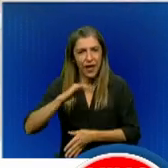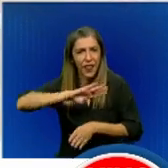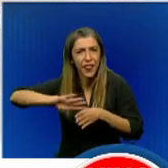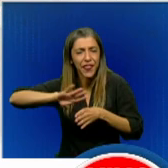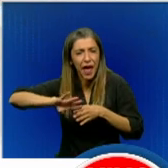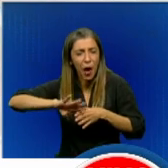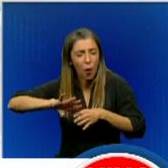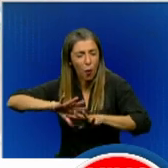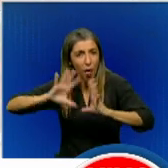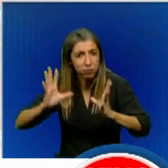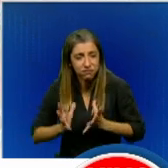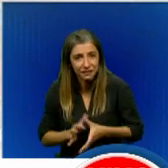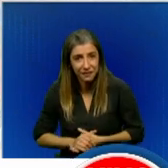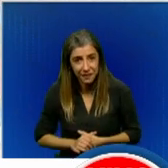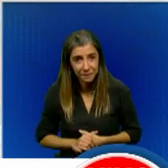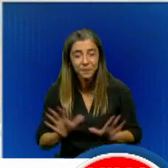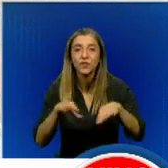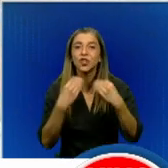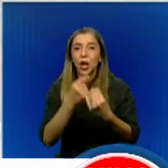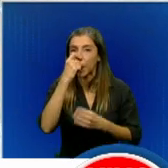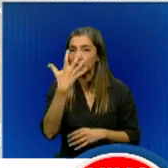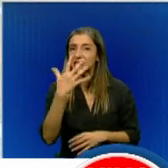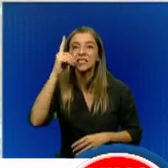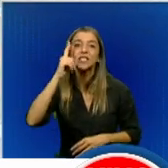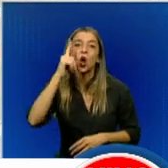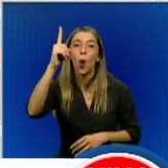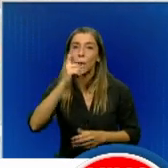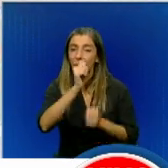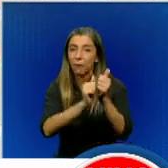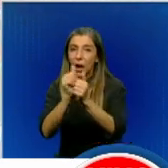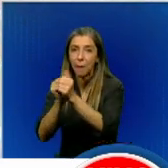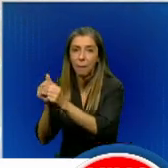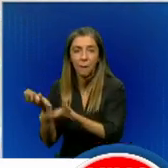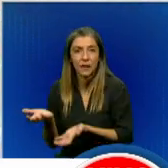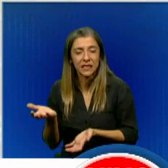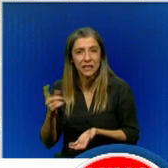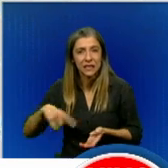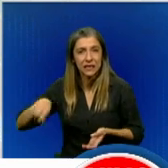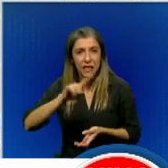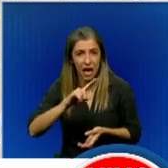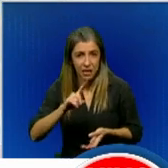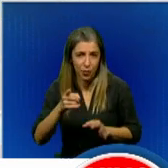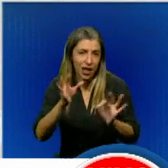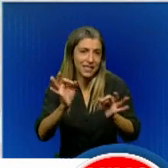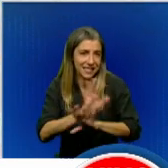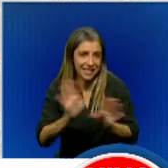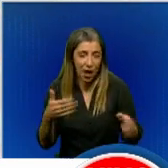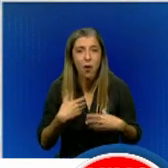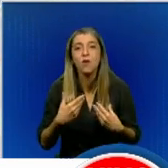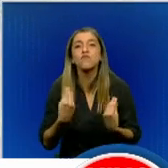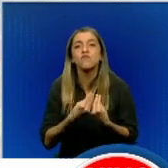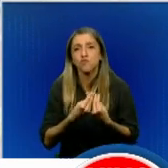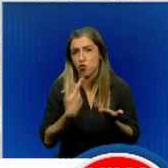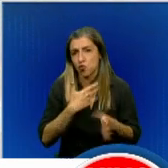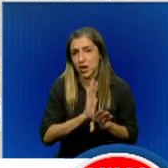empresas porque ahí están las que se dieron de baja en cuanto a tener empleados pero